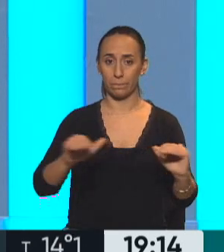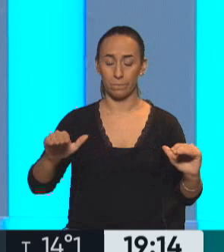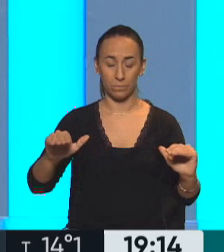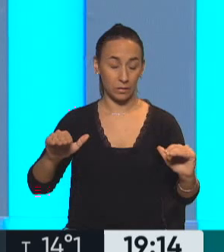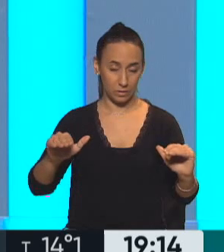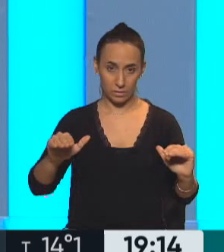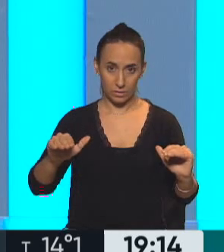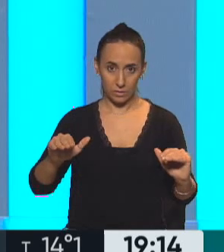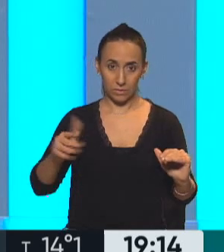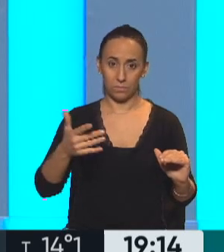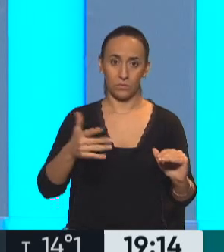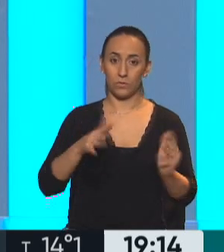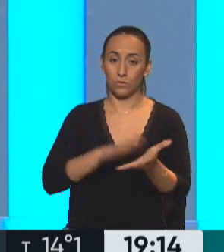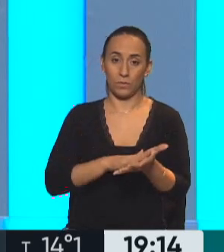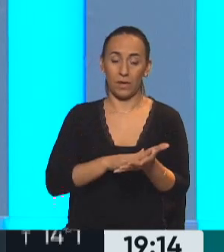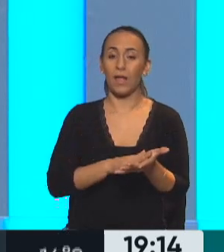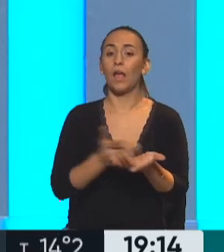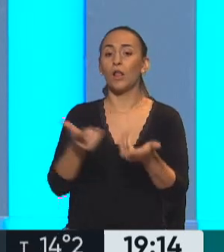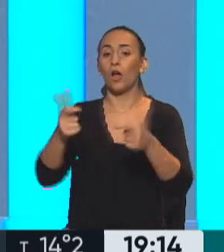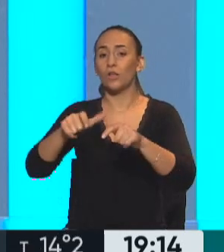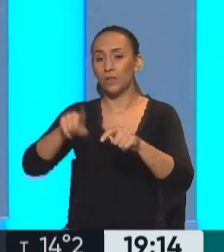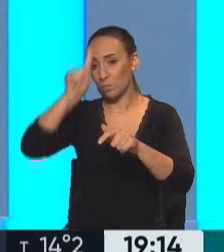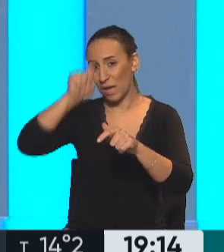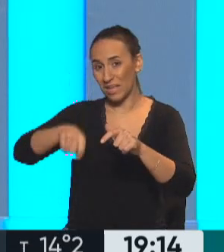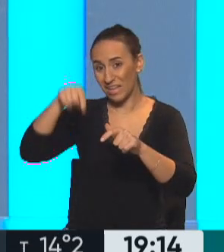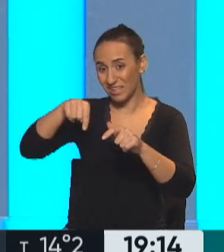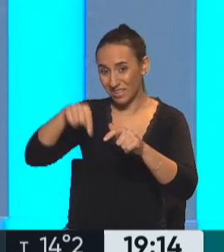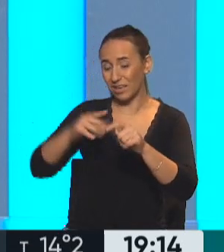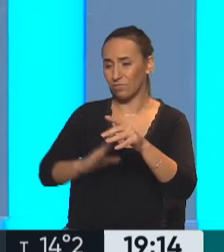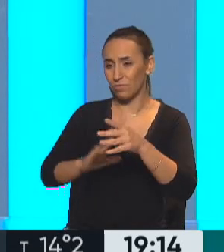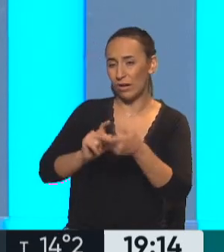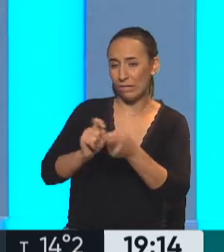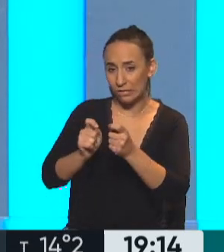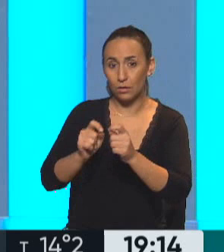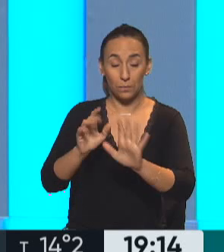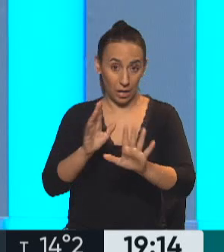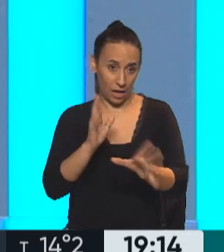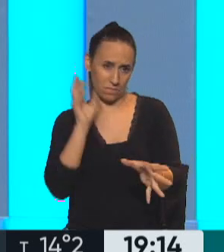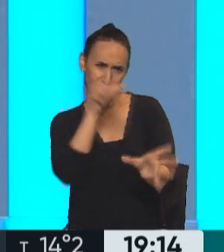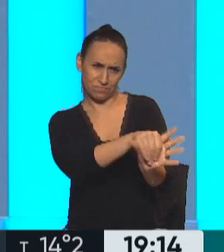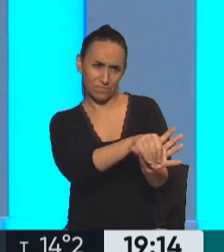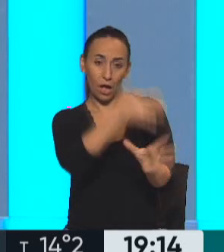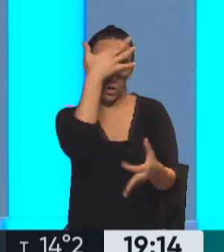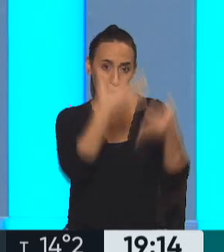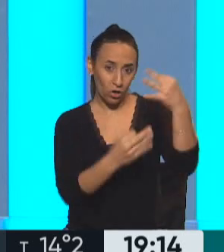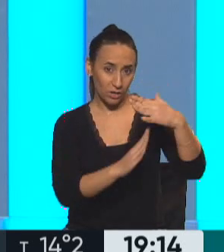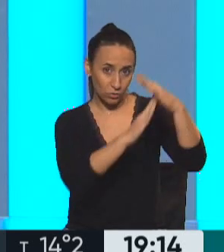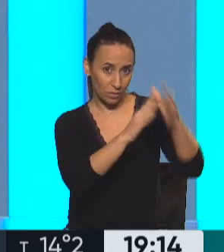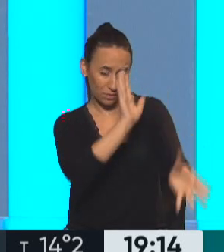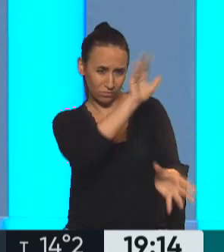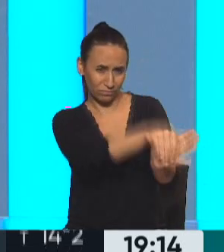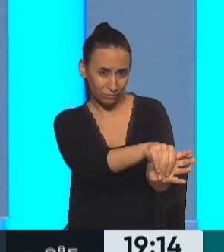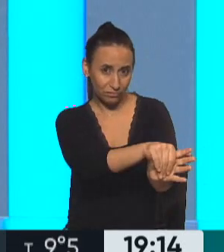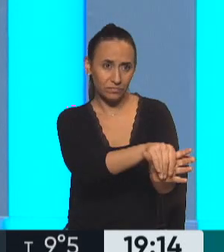era el tema de la reforma del Consejo. La intervención de la Corte le pareció saludable. Me pareció saludable porque